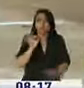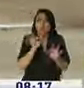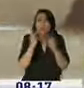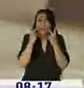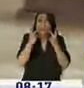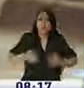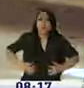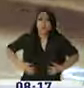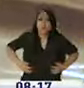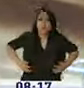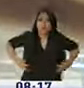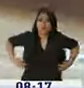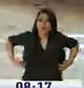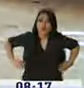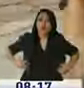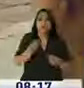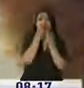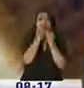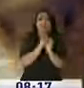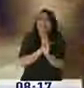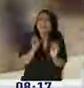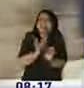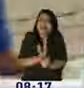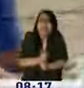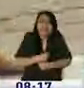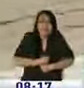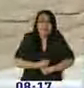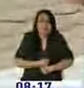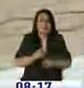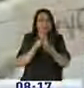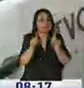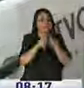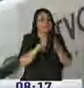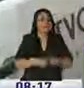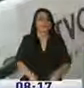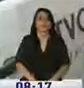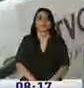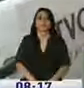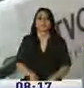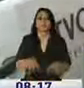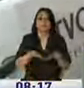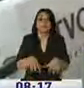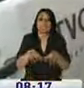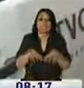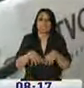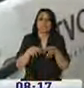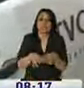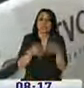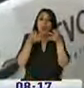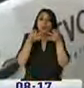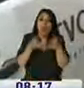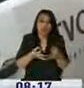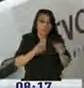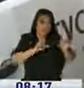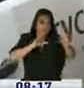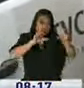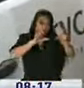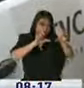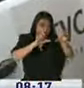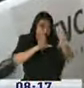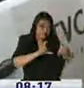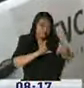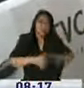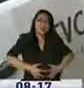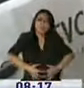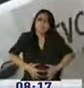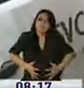huesos por la falta de comida. Los casos son diversos. Que hay una perrita que está ayer, justo le tomé una foto y está preñadita,